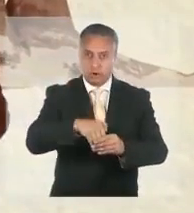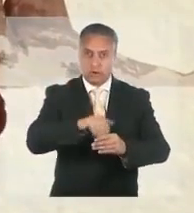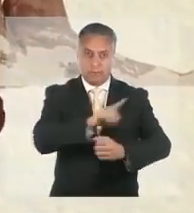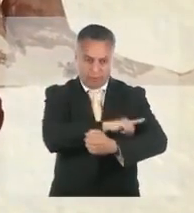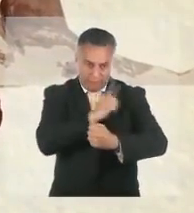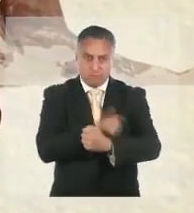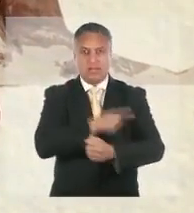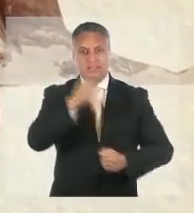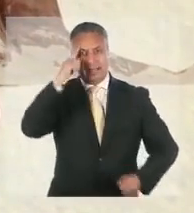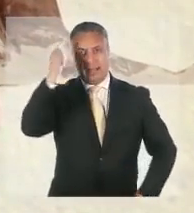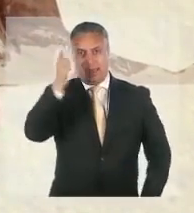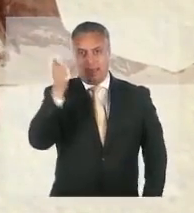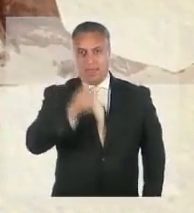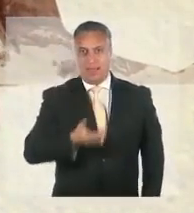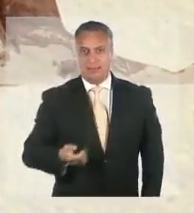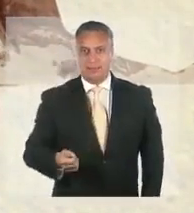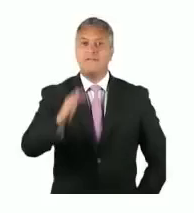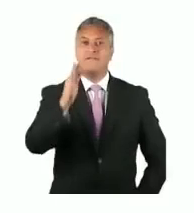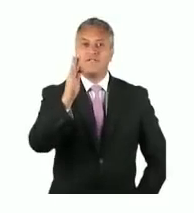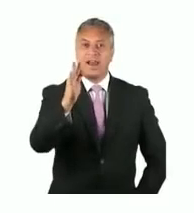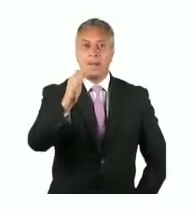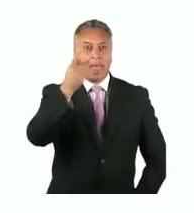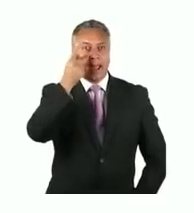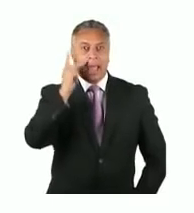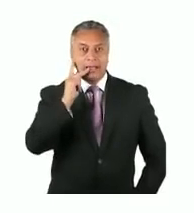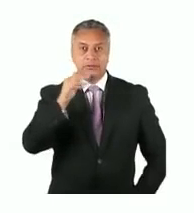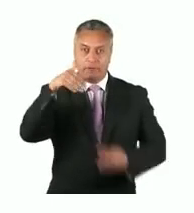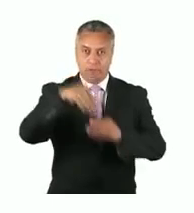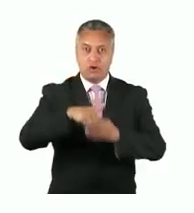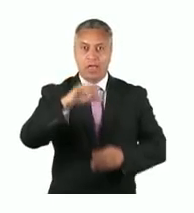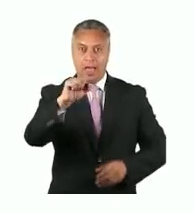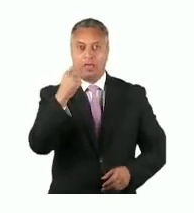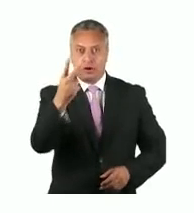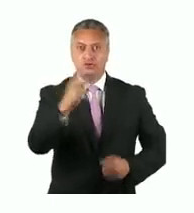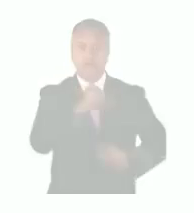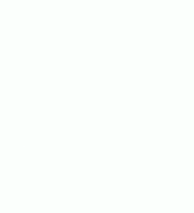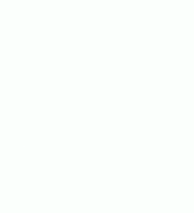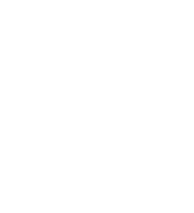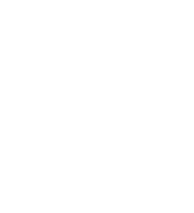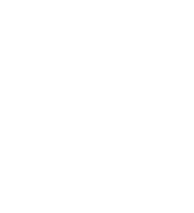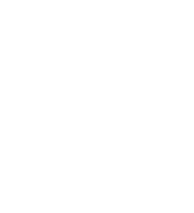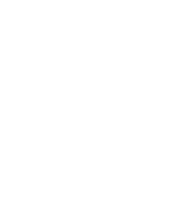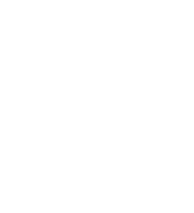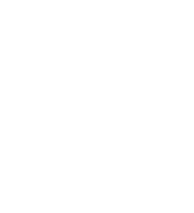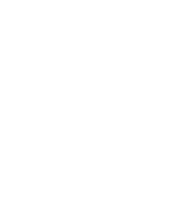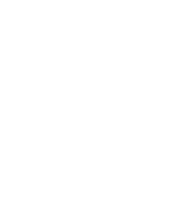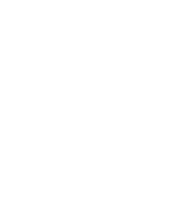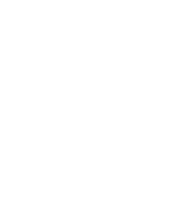vota por la fuerza de las ideas. Felipe Kast, vota A2.